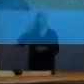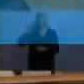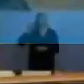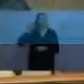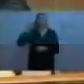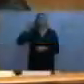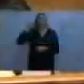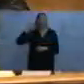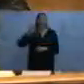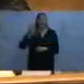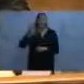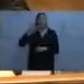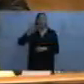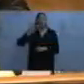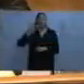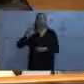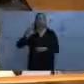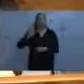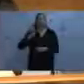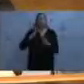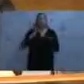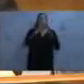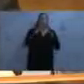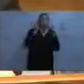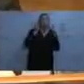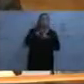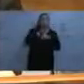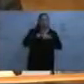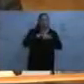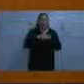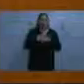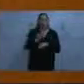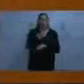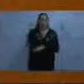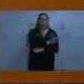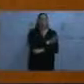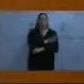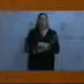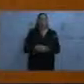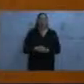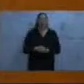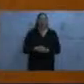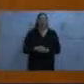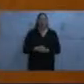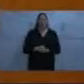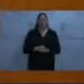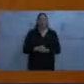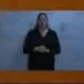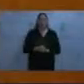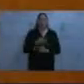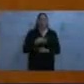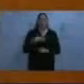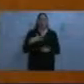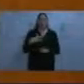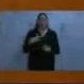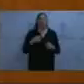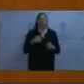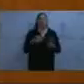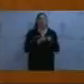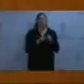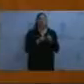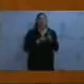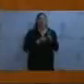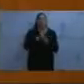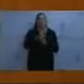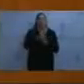Al Consejo de Gobierno. Señor Venta, tiene la palabra. Sí, la pregunta es ¿qué soluciones plantea la Consejería de Desarrollo Rural para el